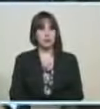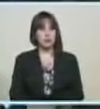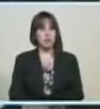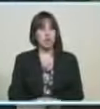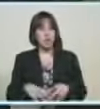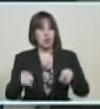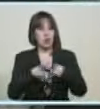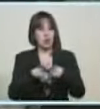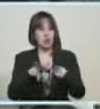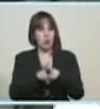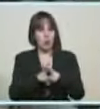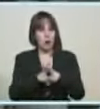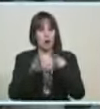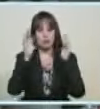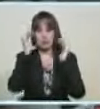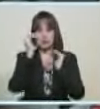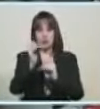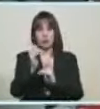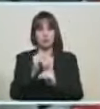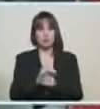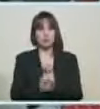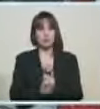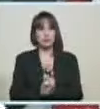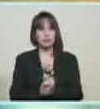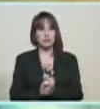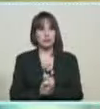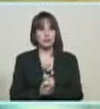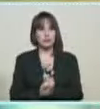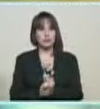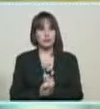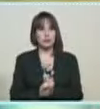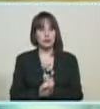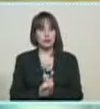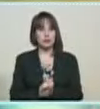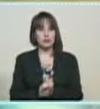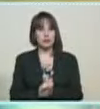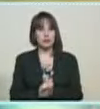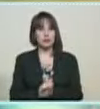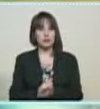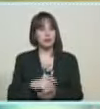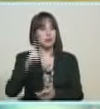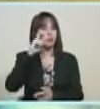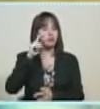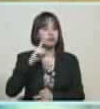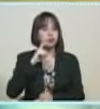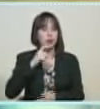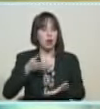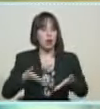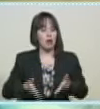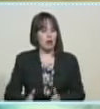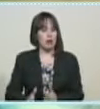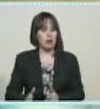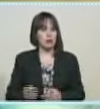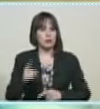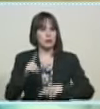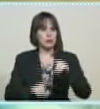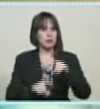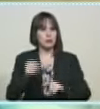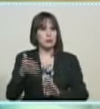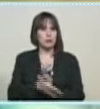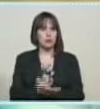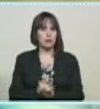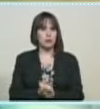igualmente atención por carne de la patria parto humanizado son casi 400.000